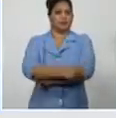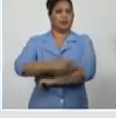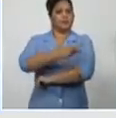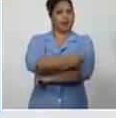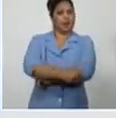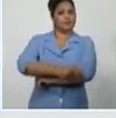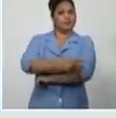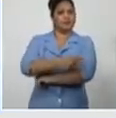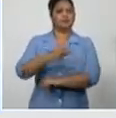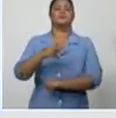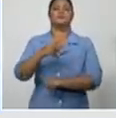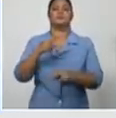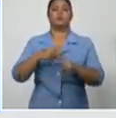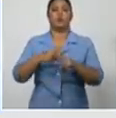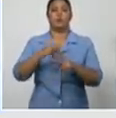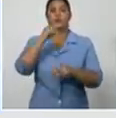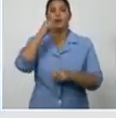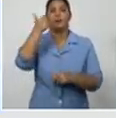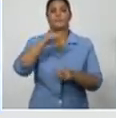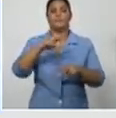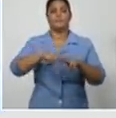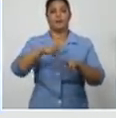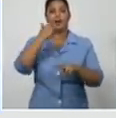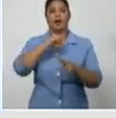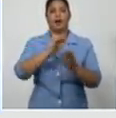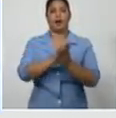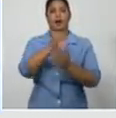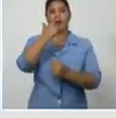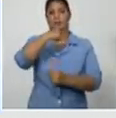Bahamas. De Matanzas se confirman